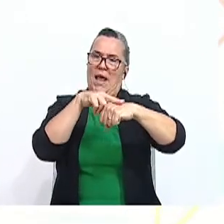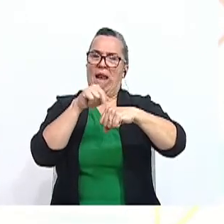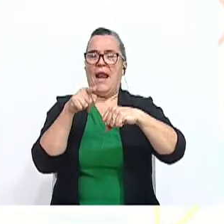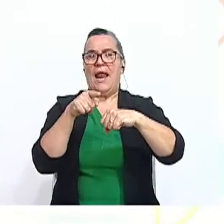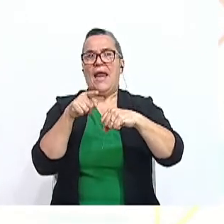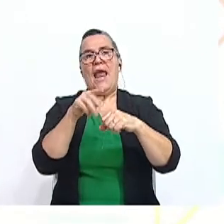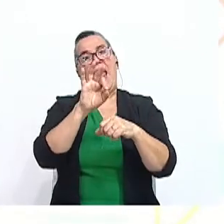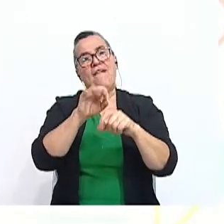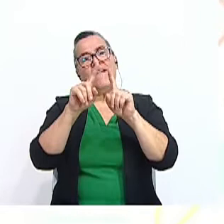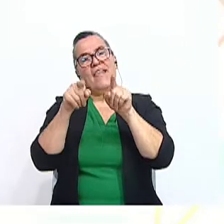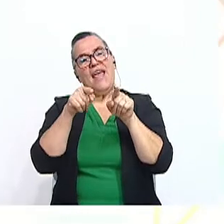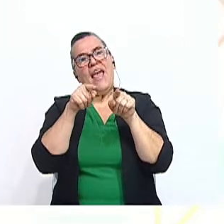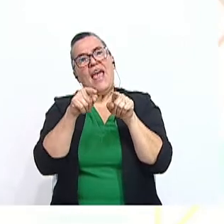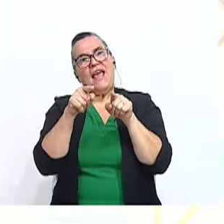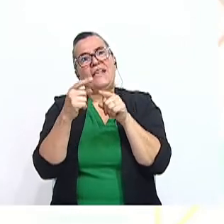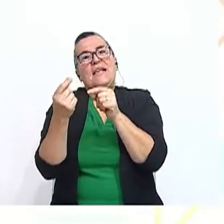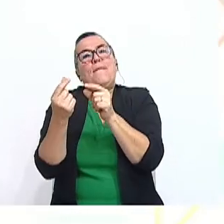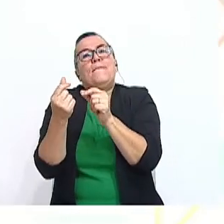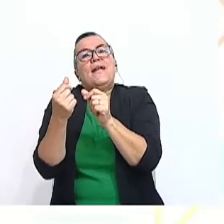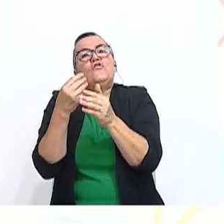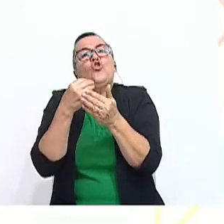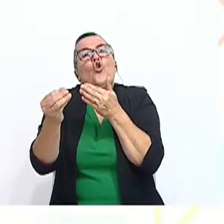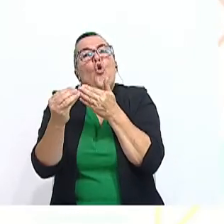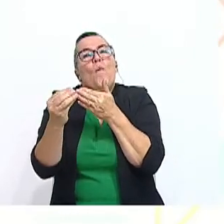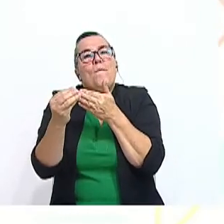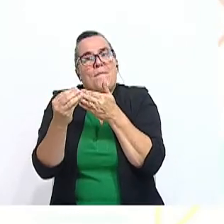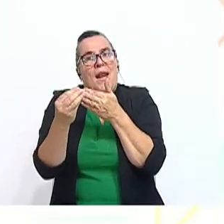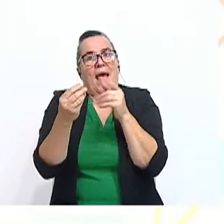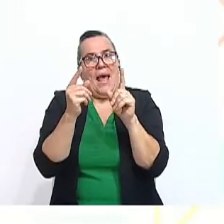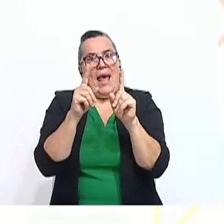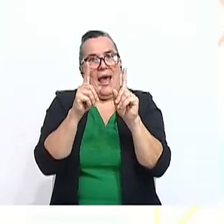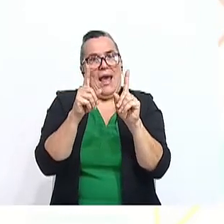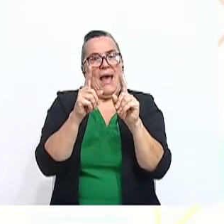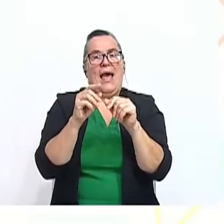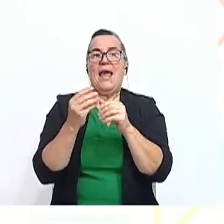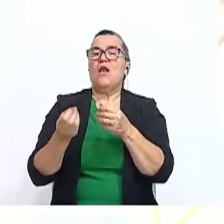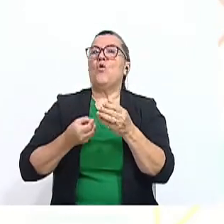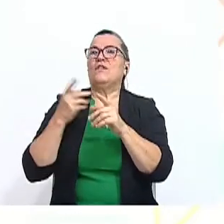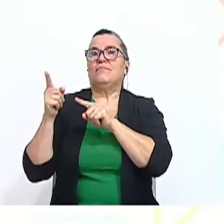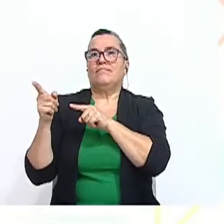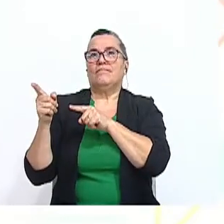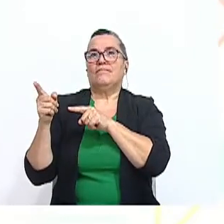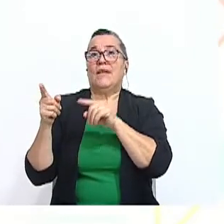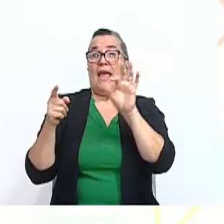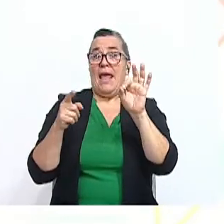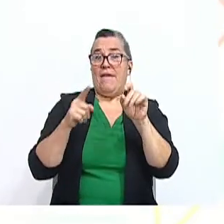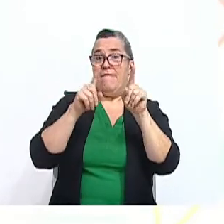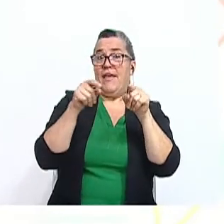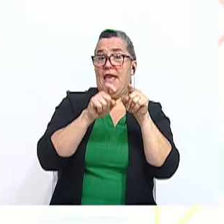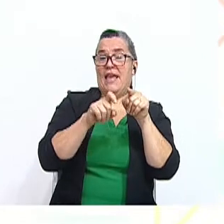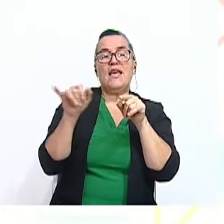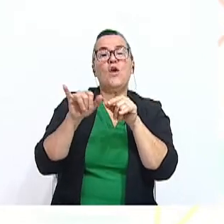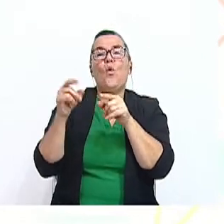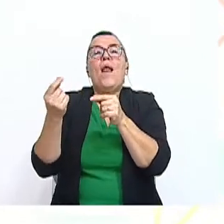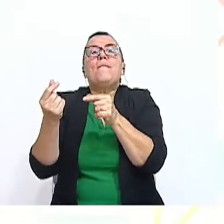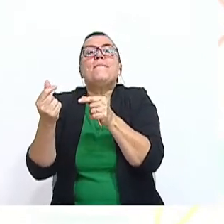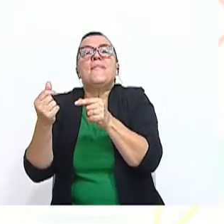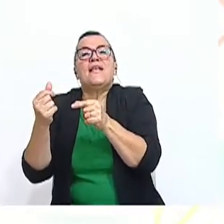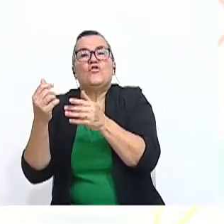f de X como el precio de compra del celular. Y lo expresamos. F de X es igual a